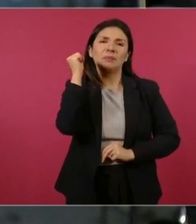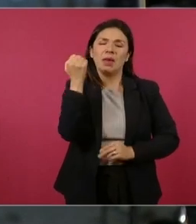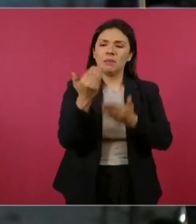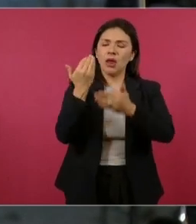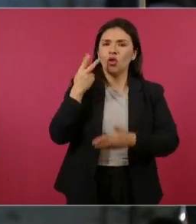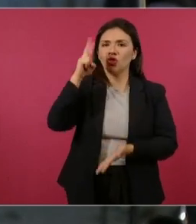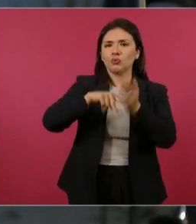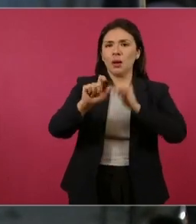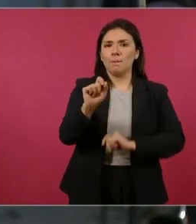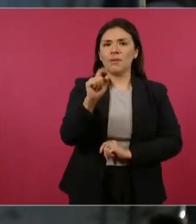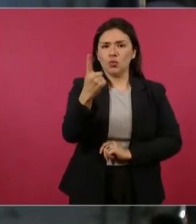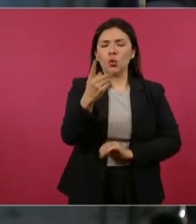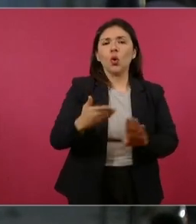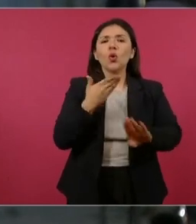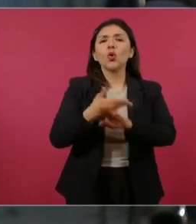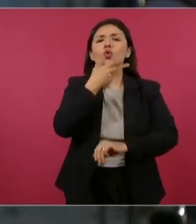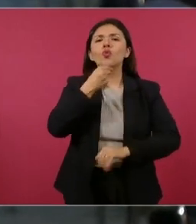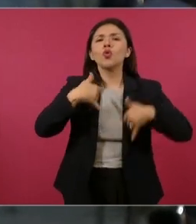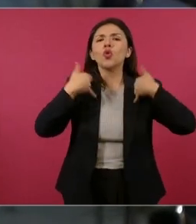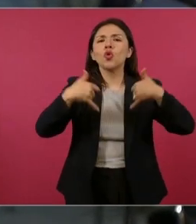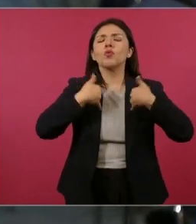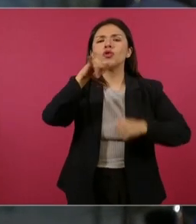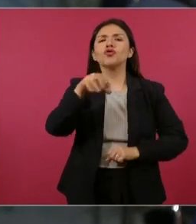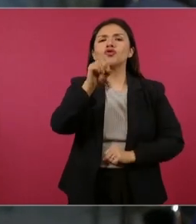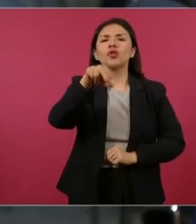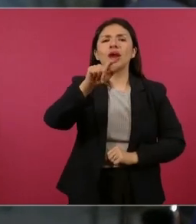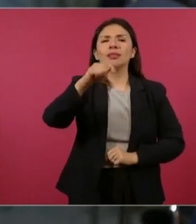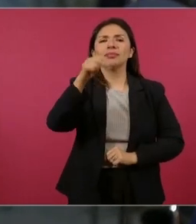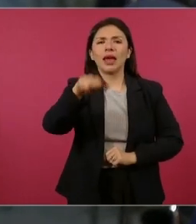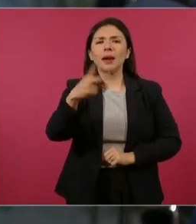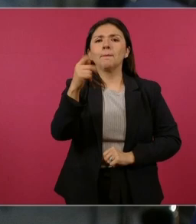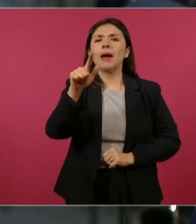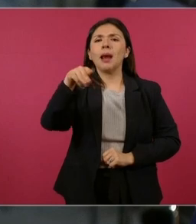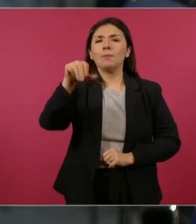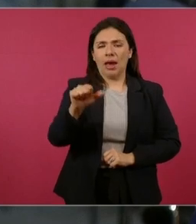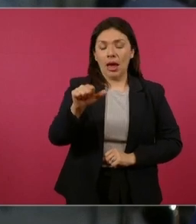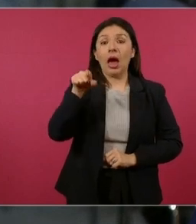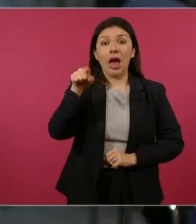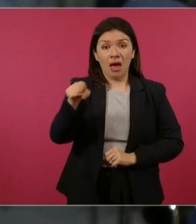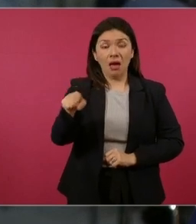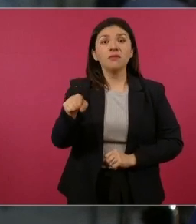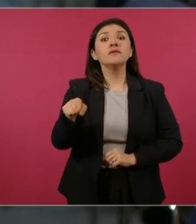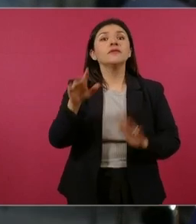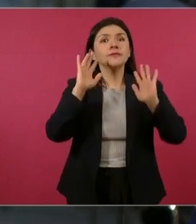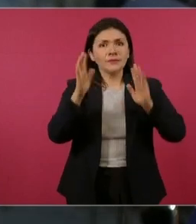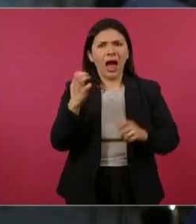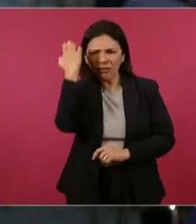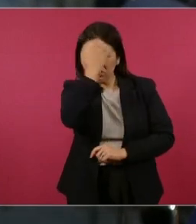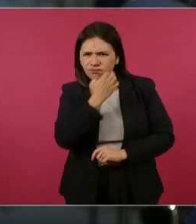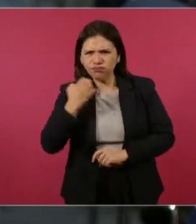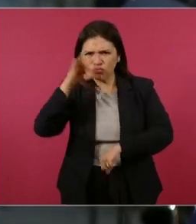en contra del joven Jonathan Antonio Palma Costa, el cual, a pesar de que los resultados del peritaje, necropsia y